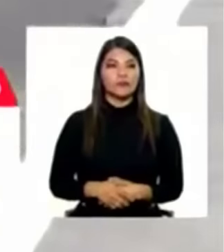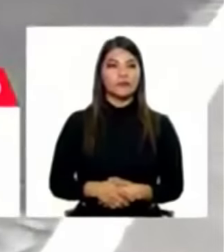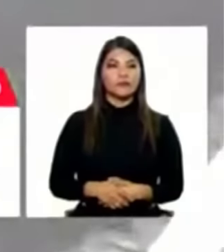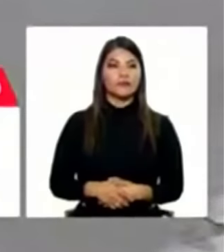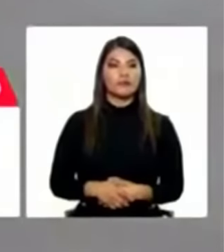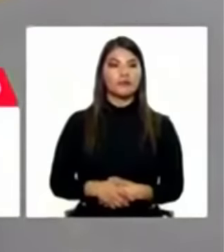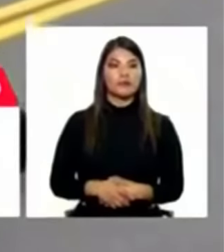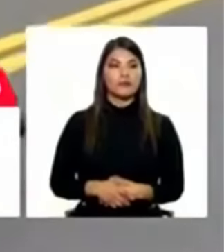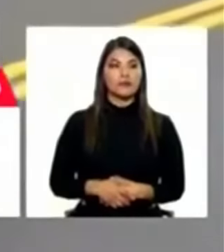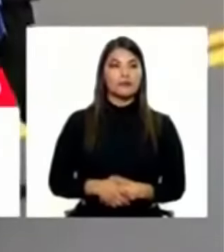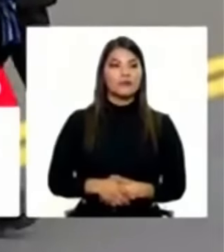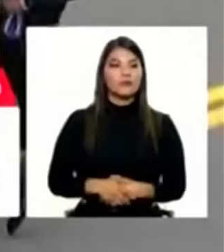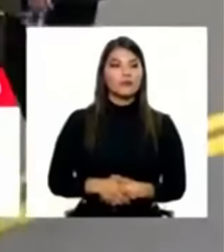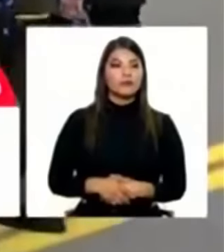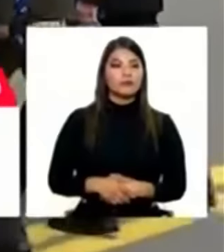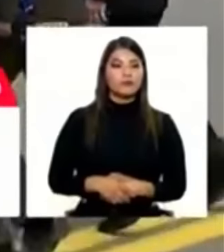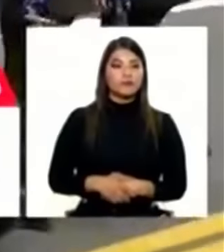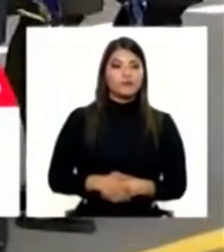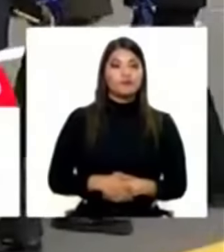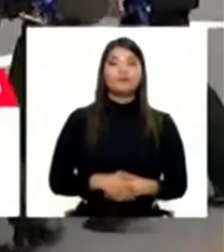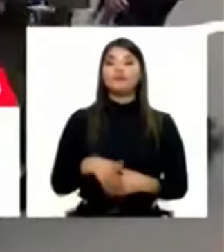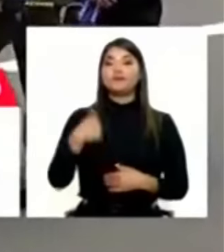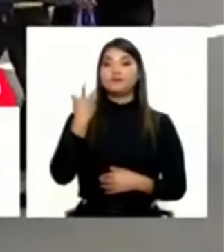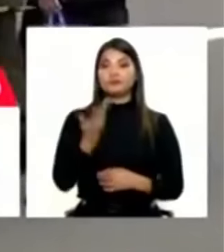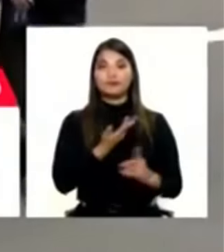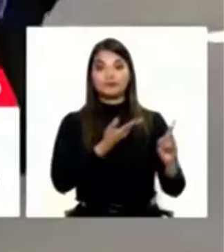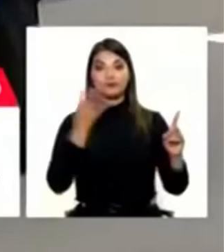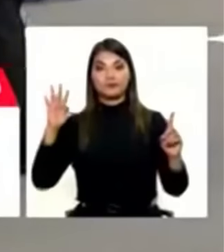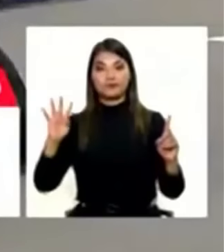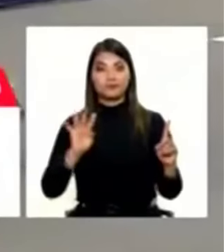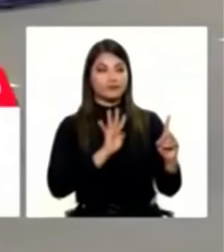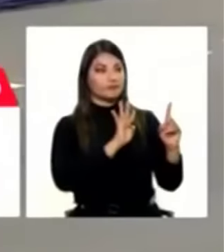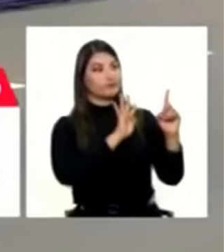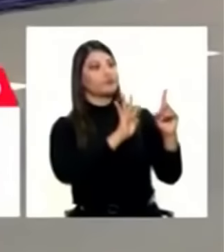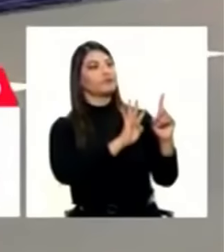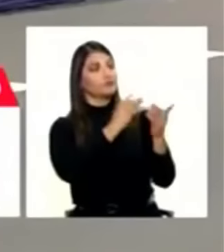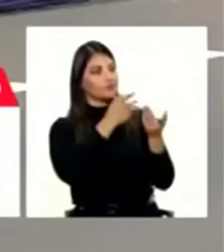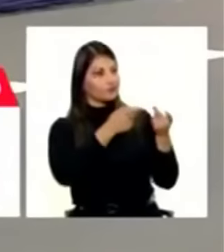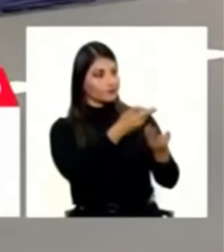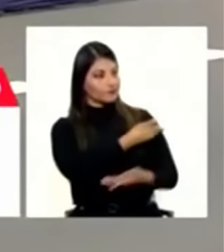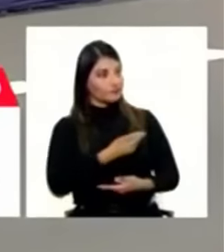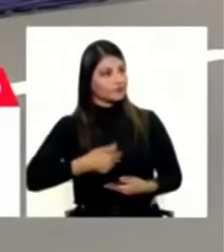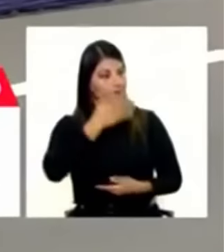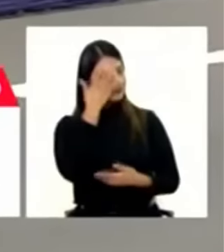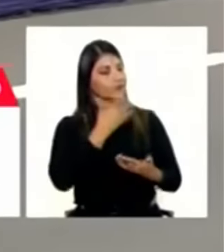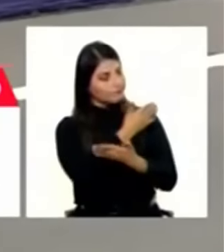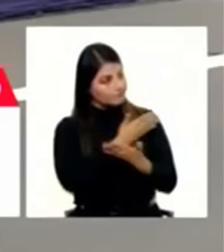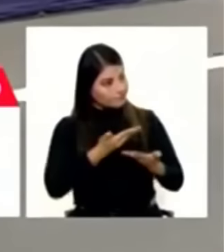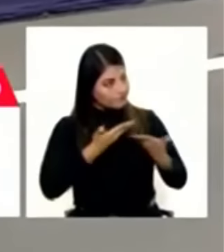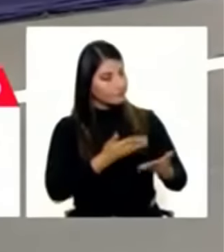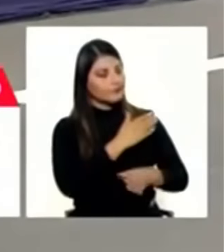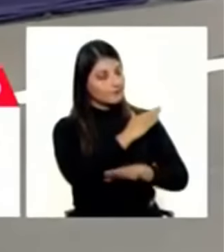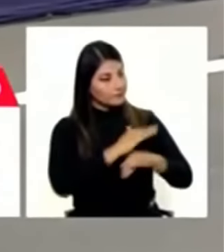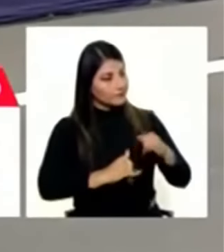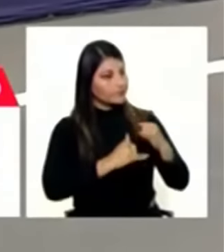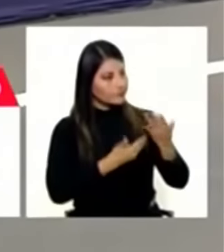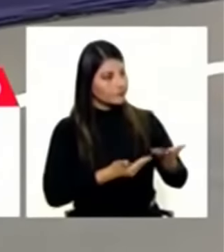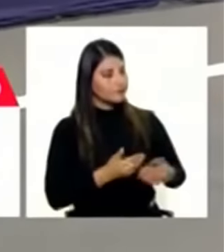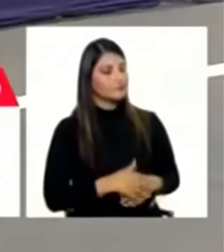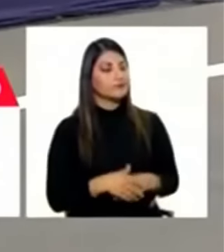Se van acercando los comandantes generales hasta la tribuna de honor para dar cuenta que la ofrenda floral de las Fuerzas Armadas y Policiales ya